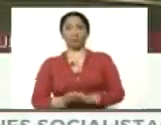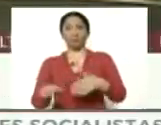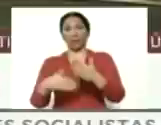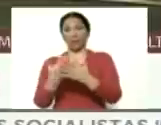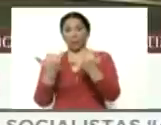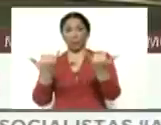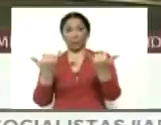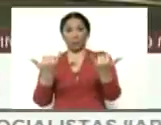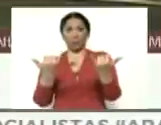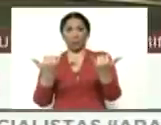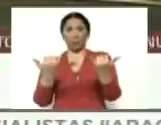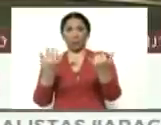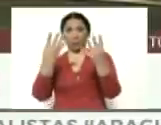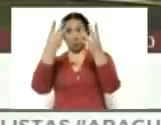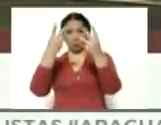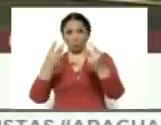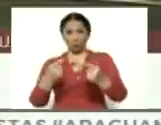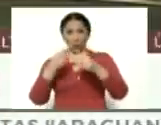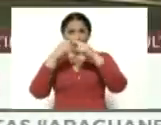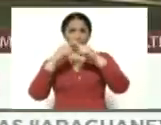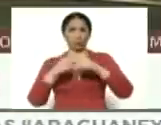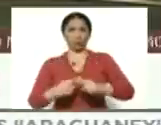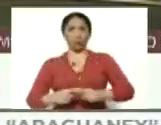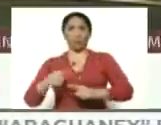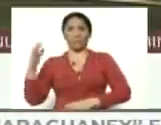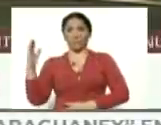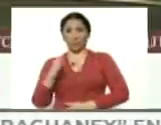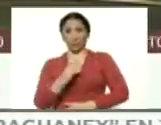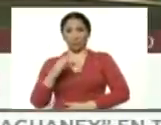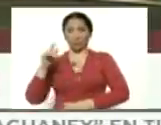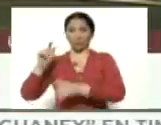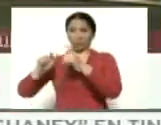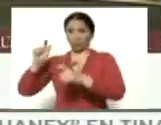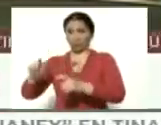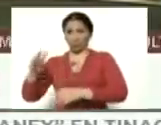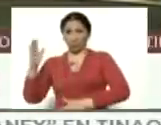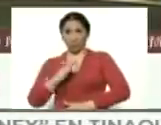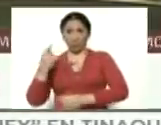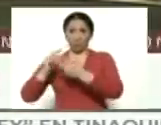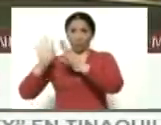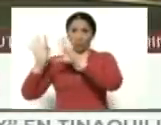momento, contando el total de casos importados, al día de hoy el